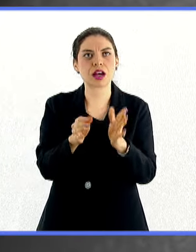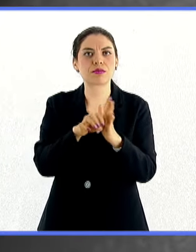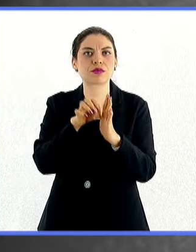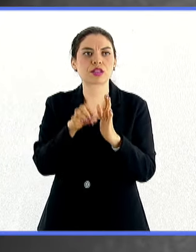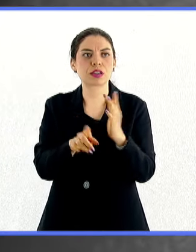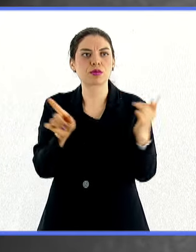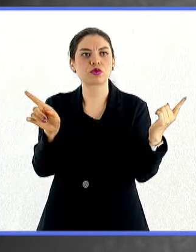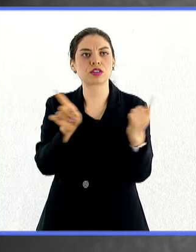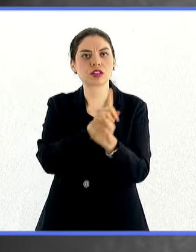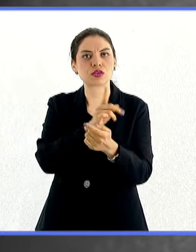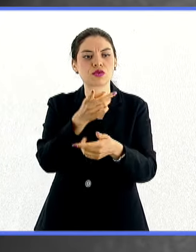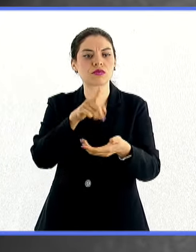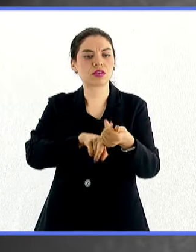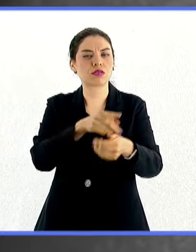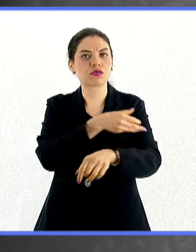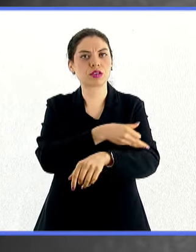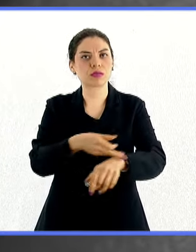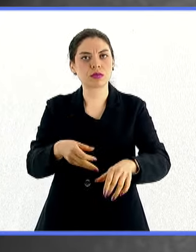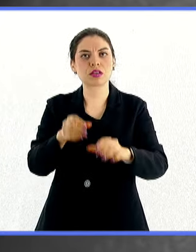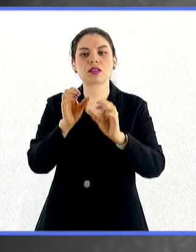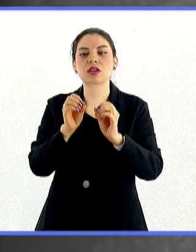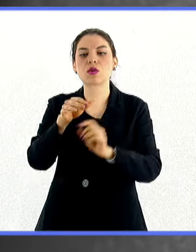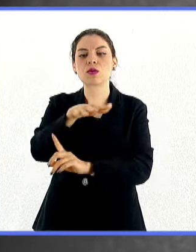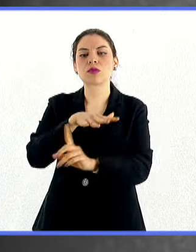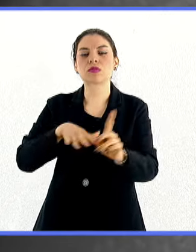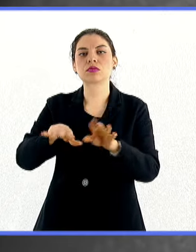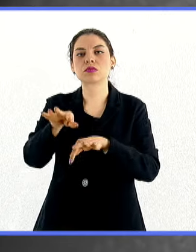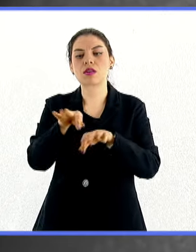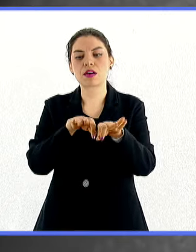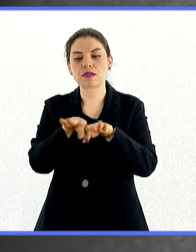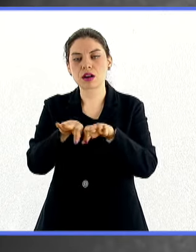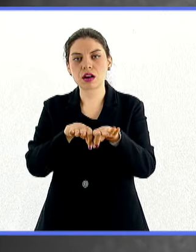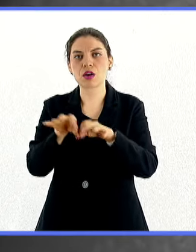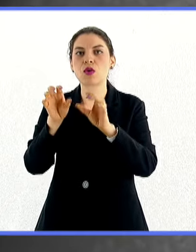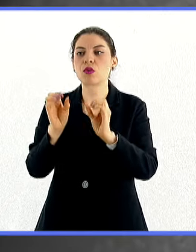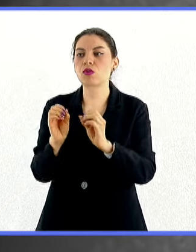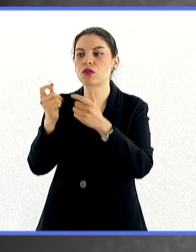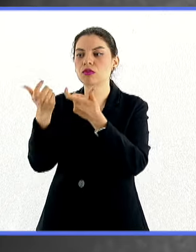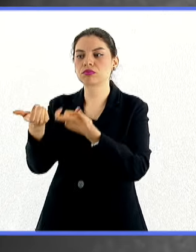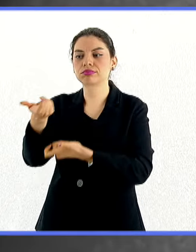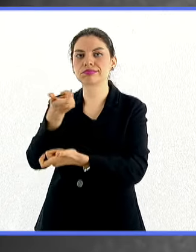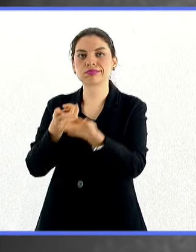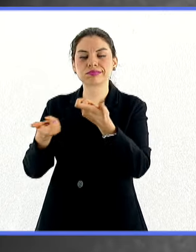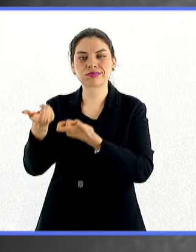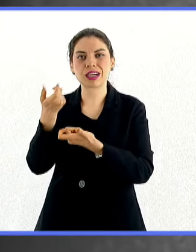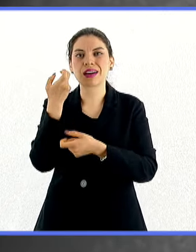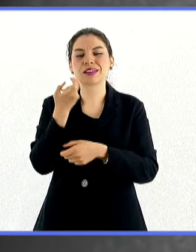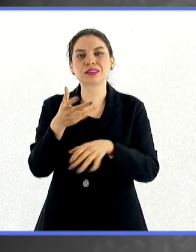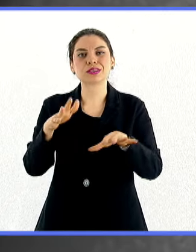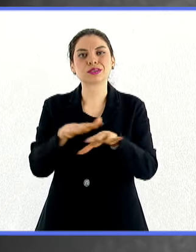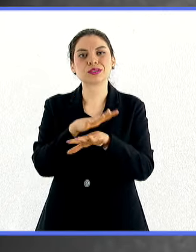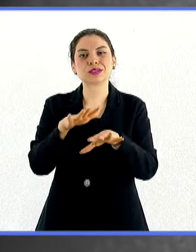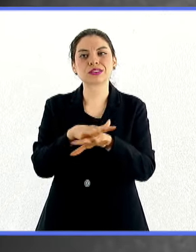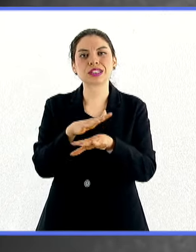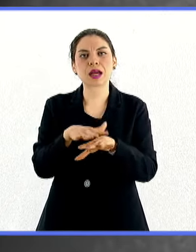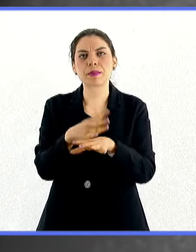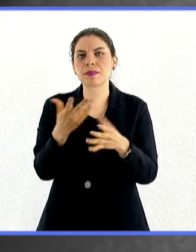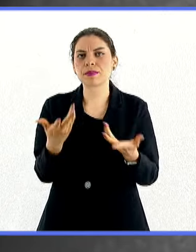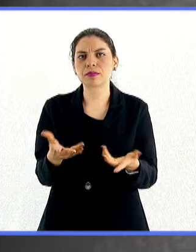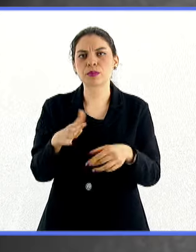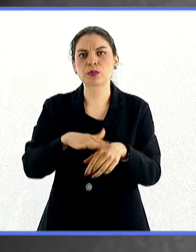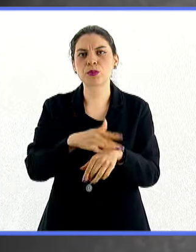en las oficinas, el sector financiero. Todo esto ha cambiado por la aplicación de